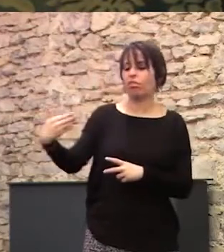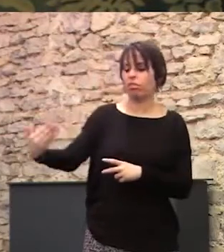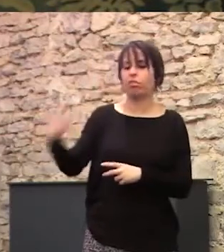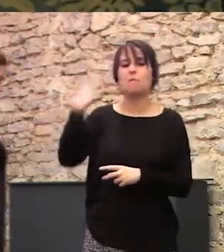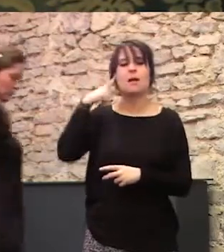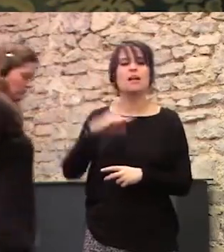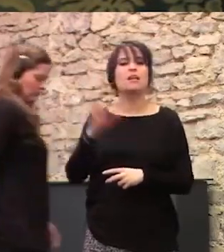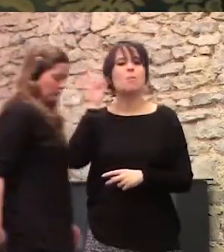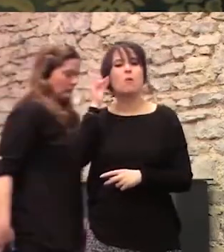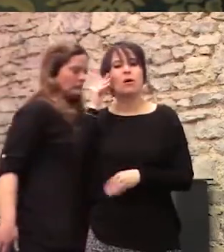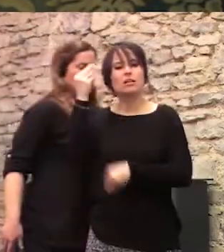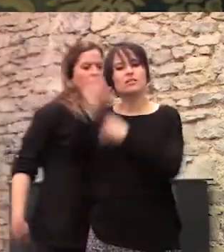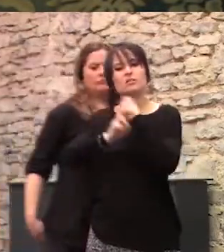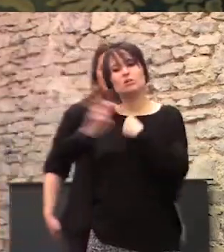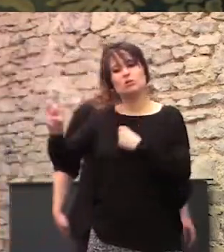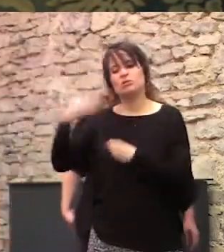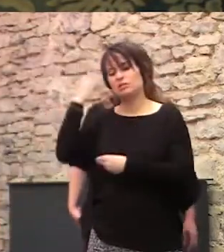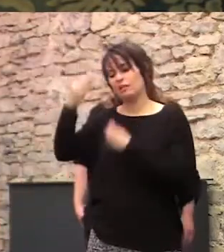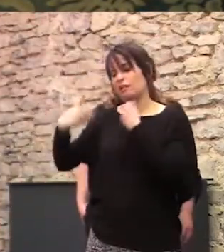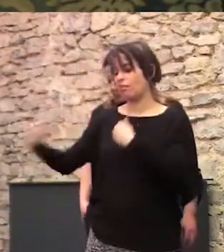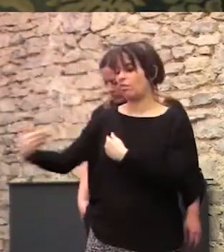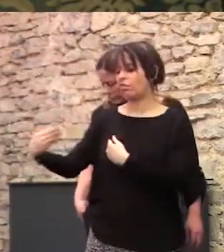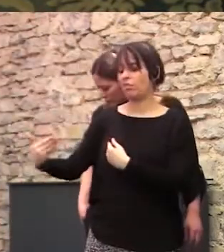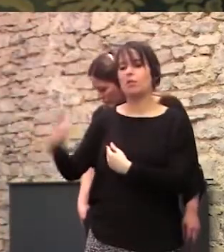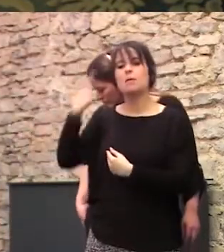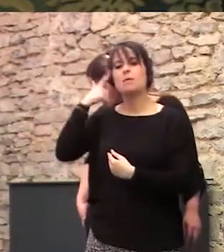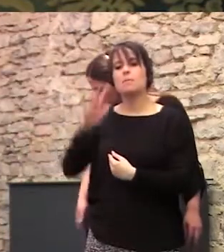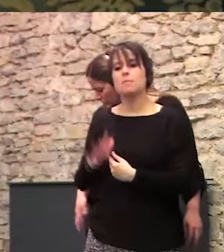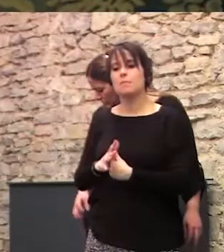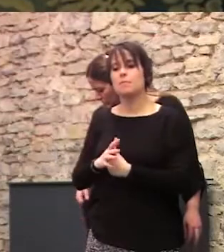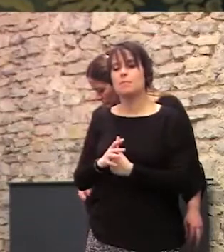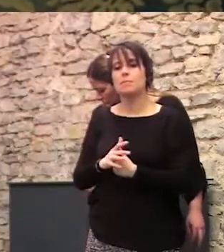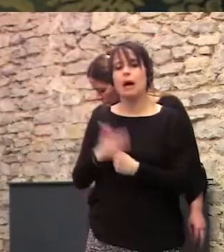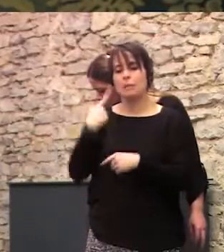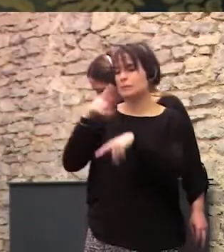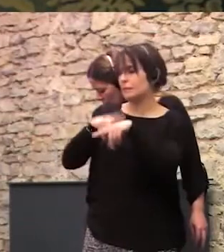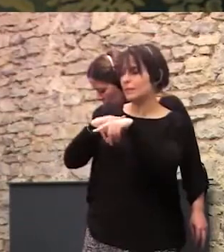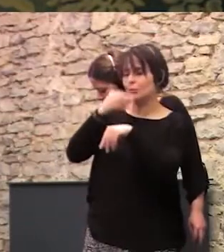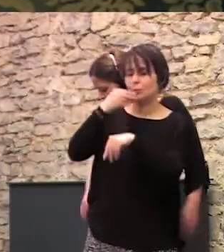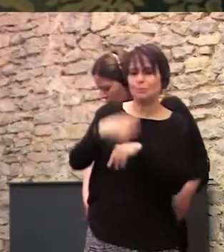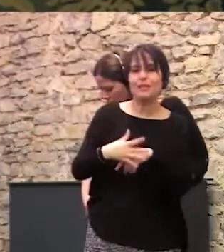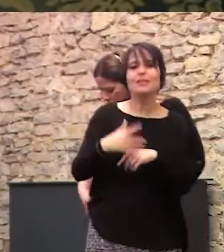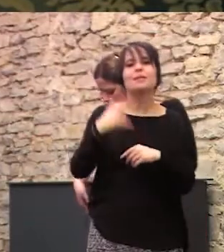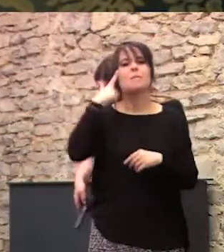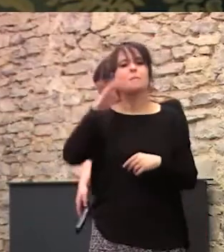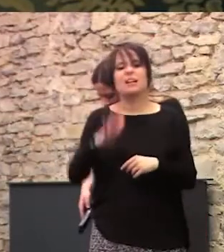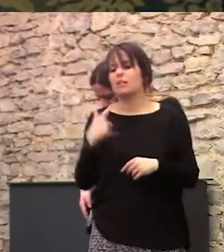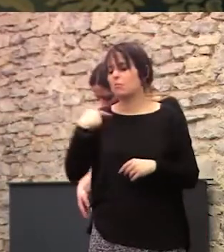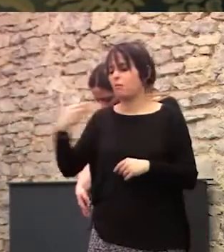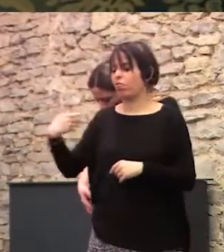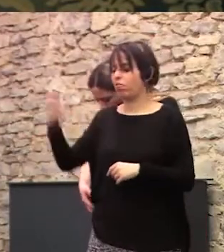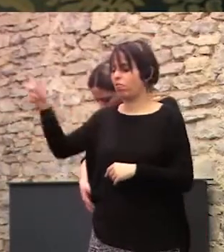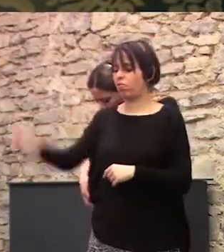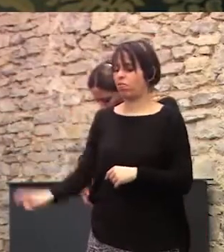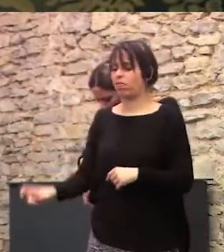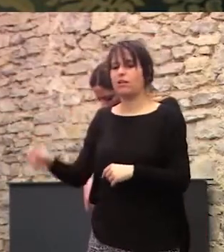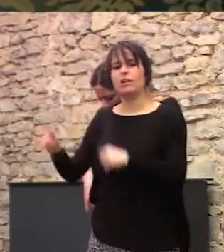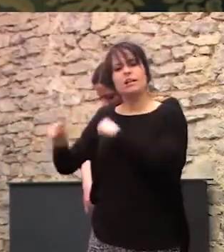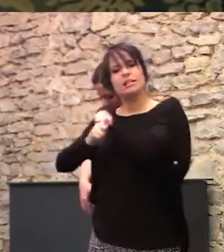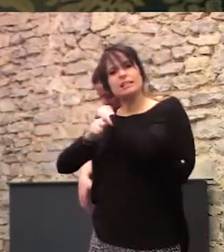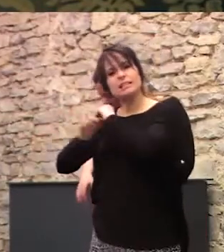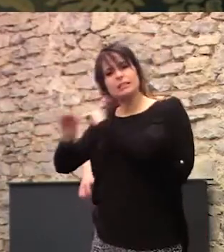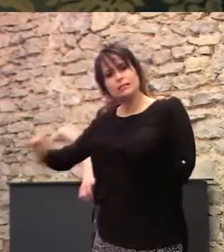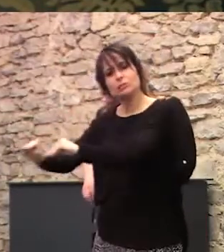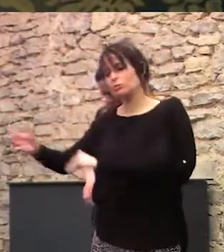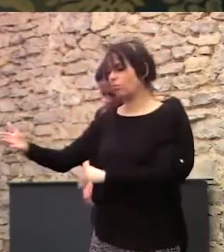otras mujeres, y considerarlo como bien, muy bien, que intranscendente, ¿no? Que las estrategias que están